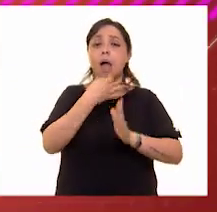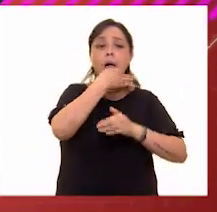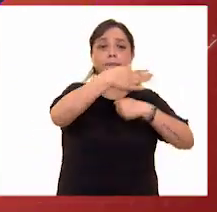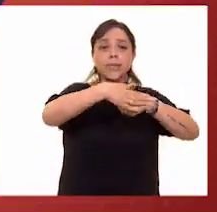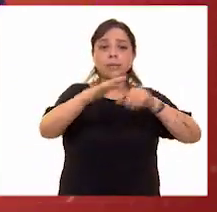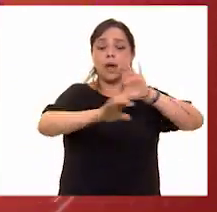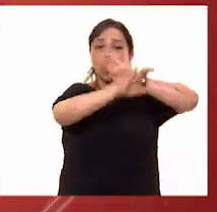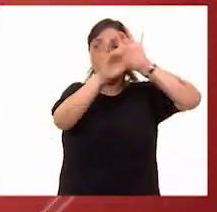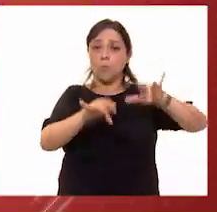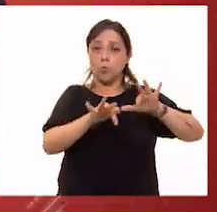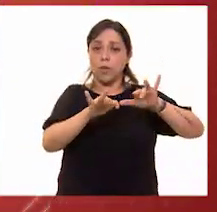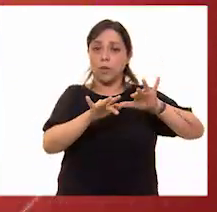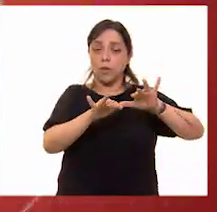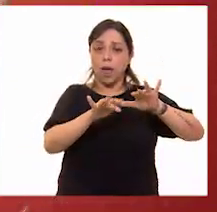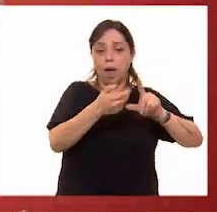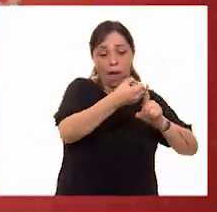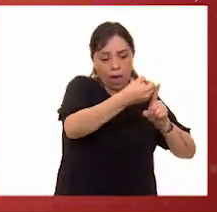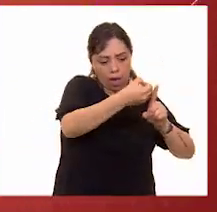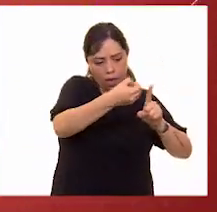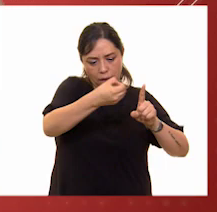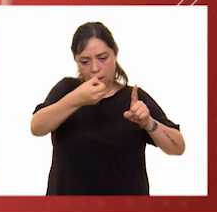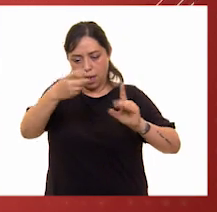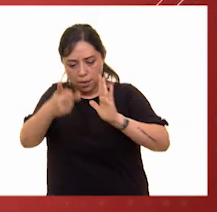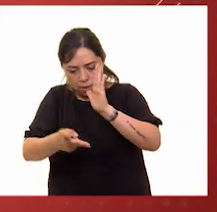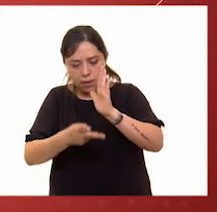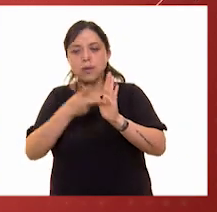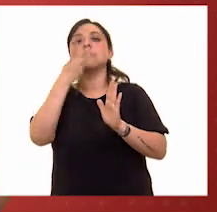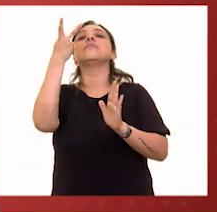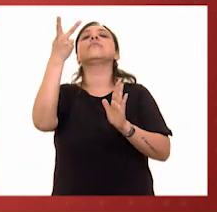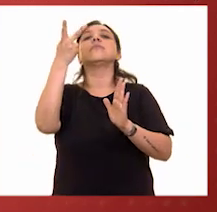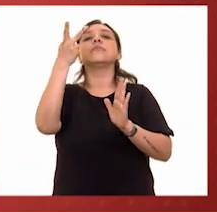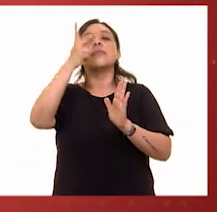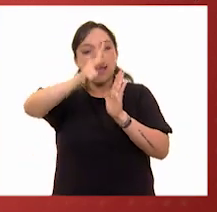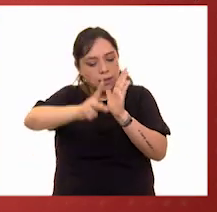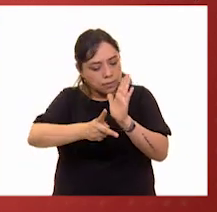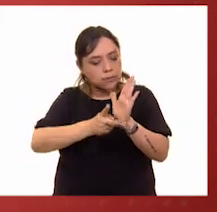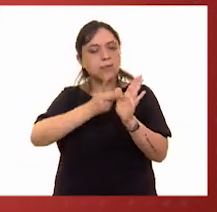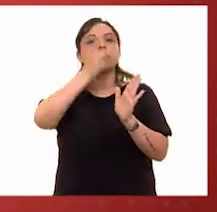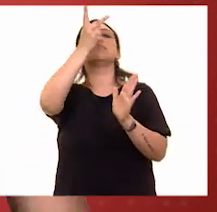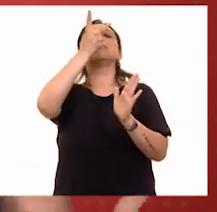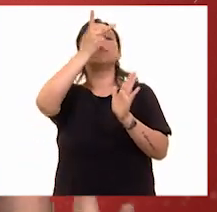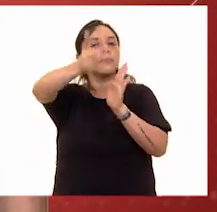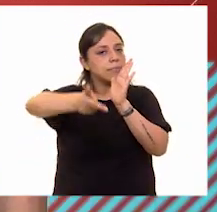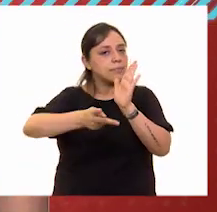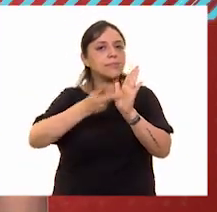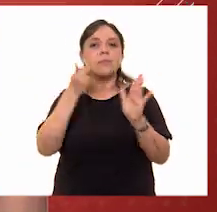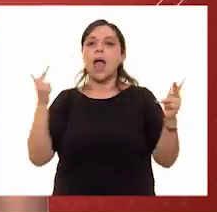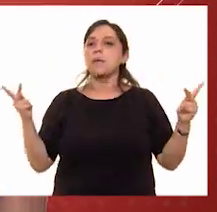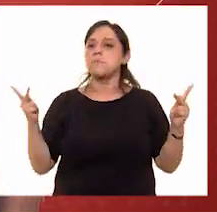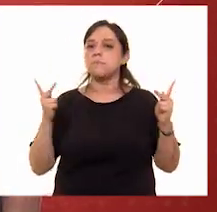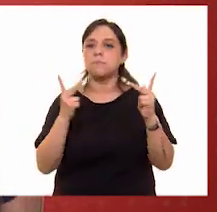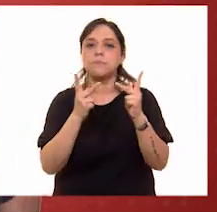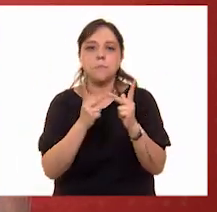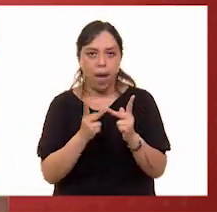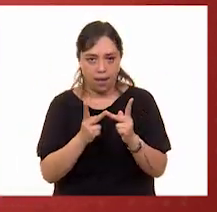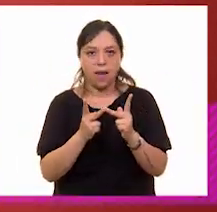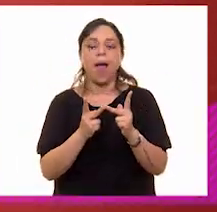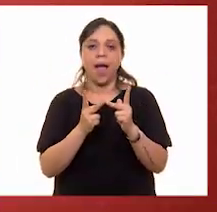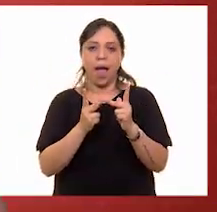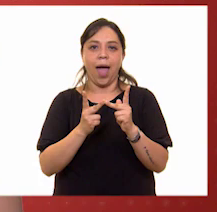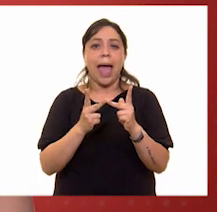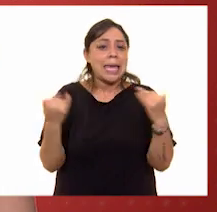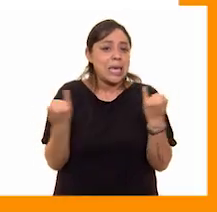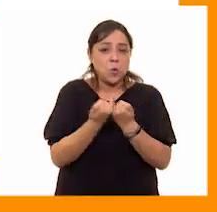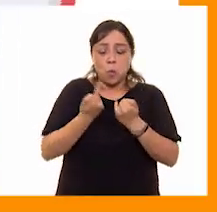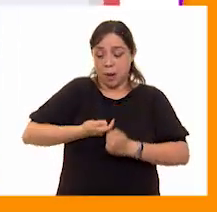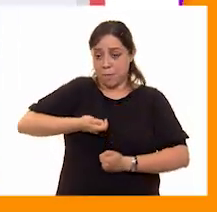debe repetir la secuencia y así las indicaciones serán repetidas de forma idéntica, a la manera como se desarrollaron la